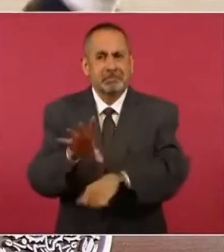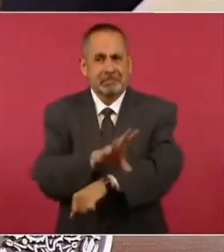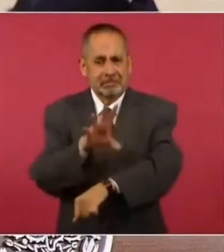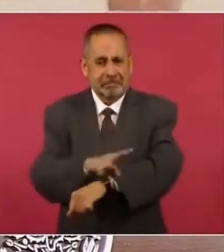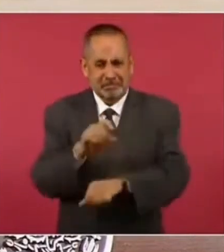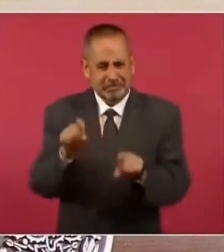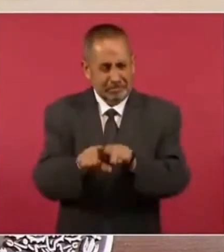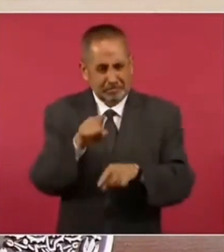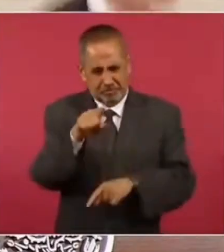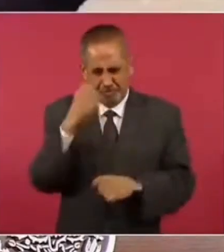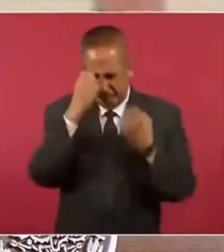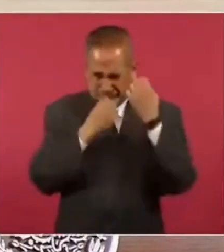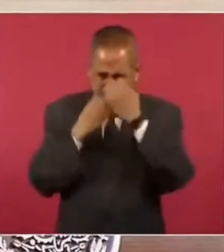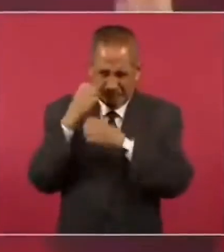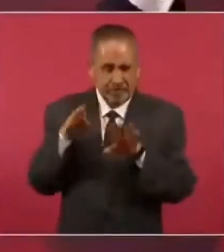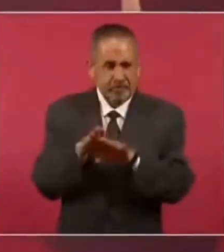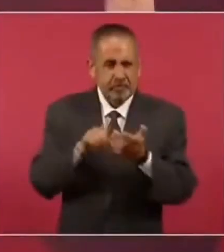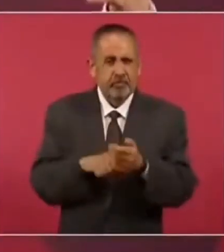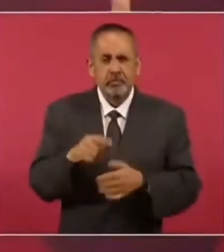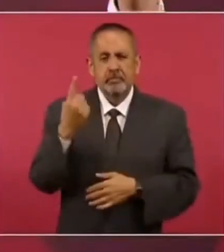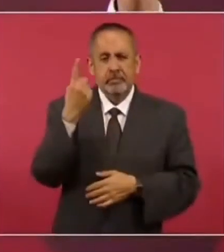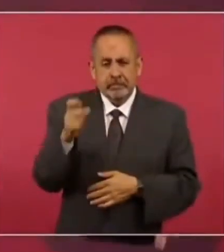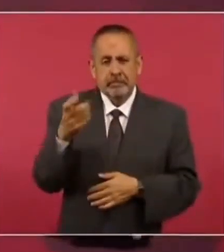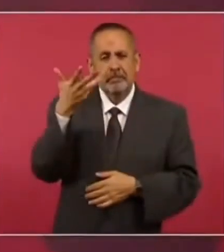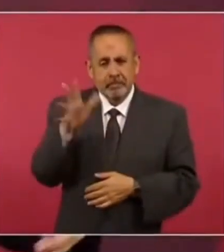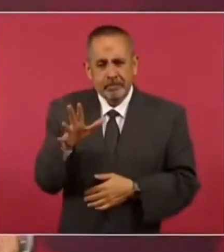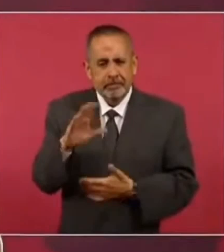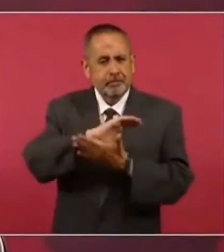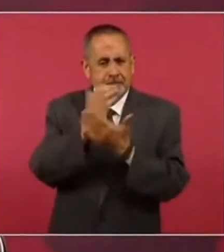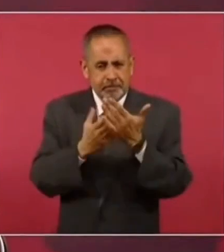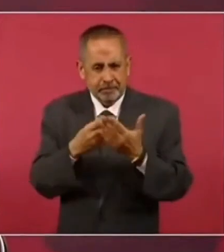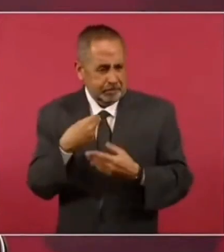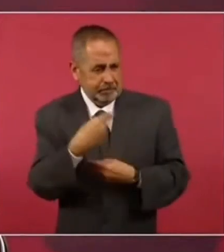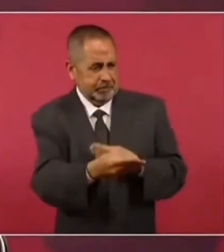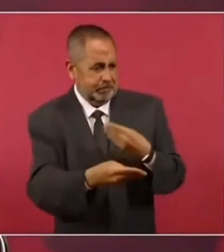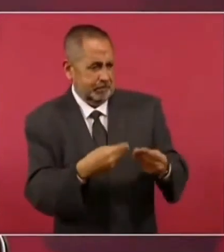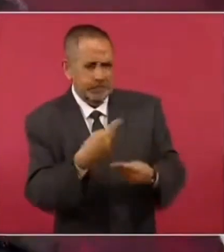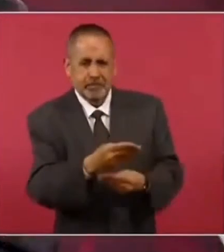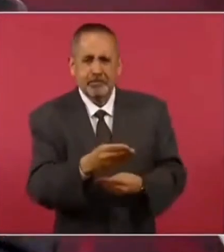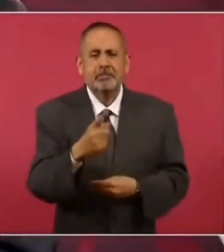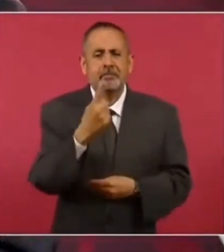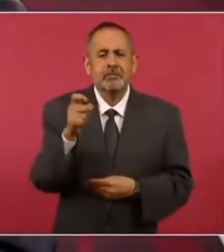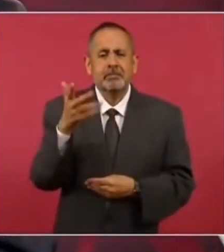Si ustedes hacen la revisión, entregaron 110 contratos